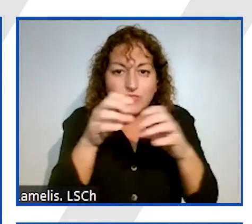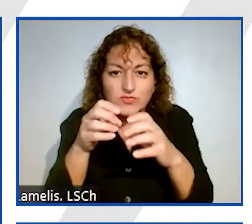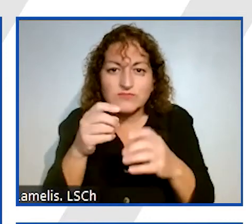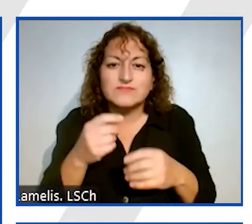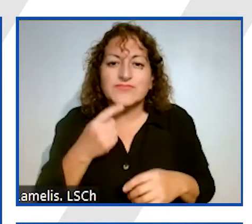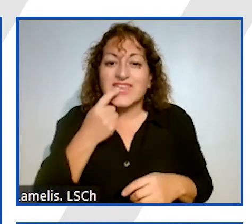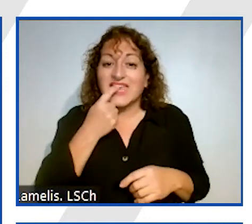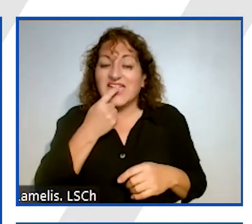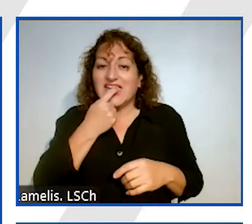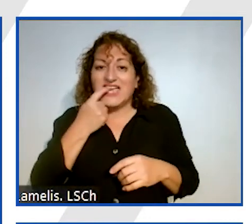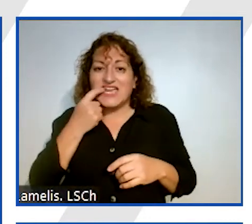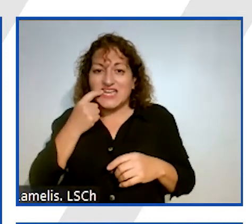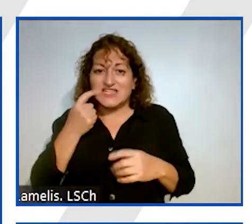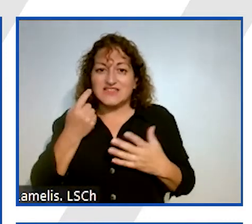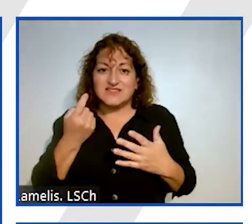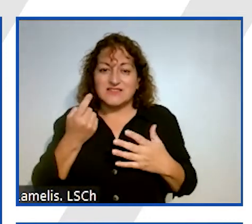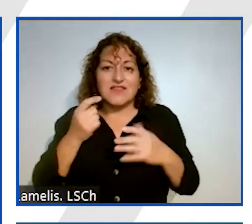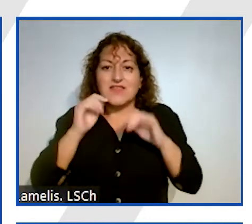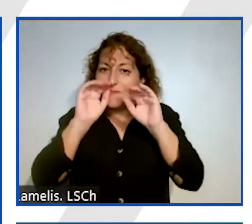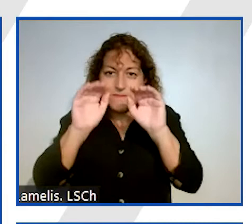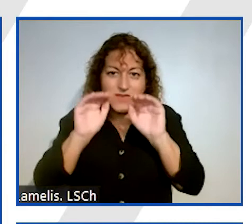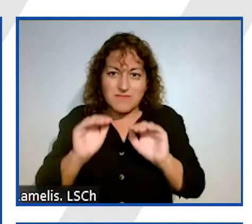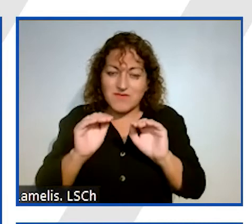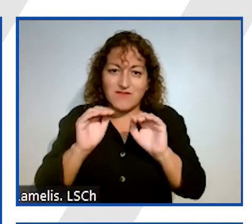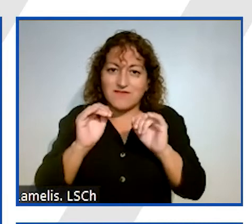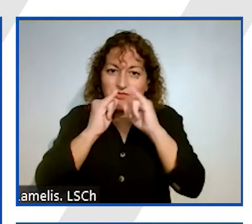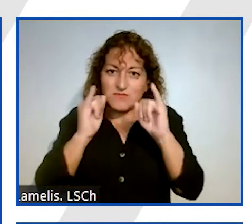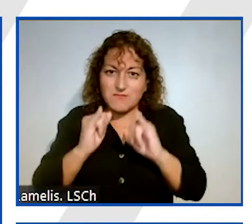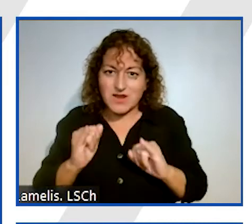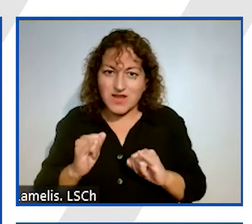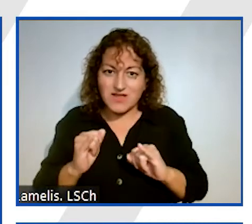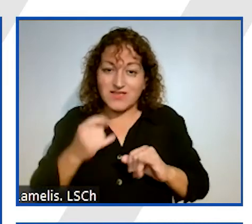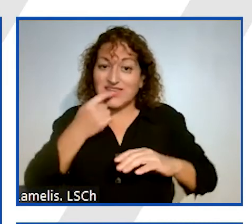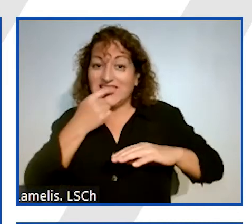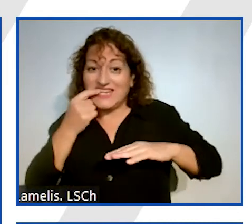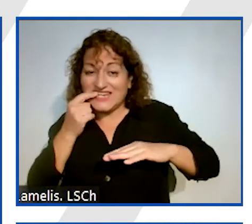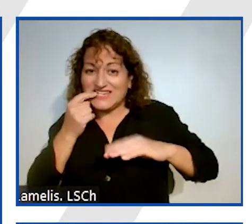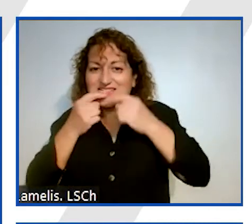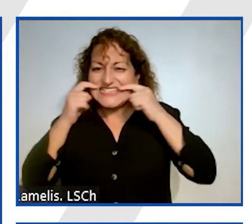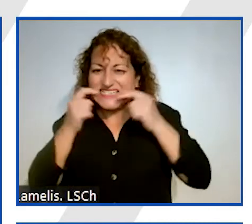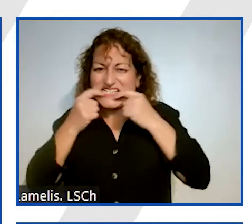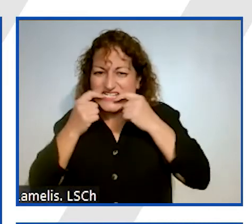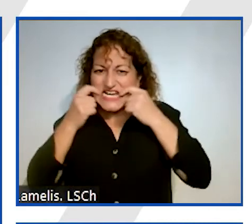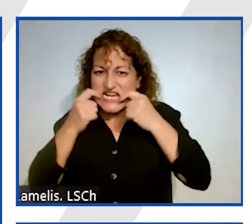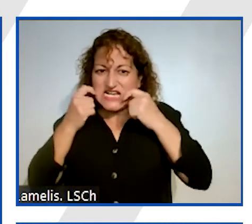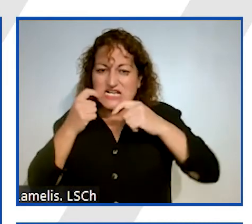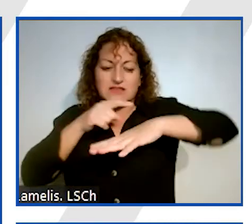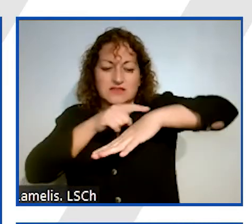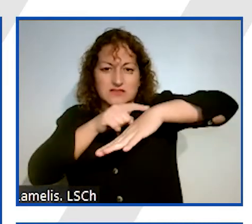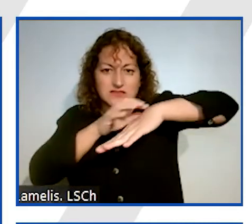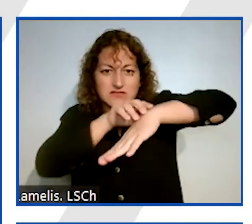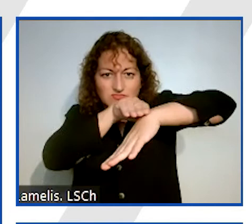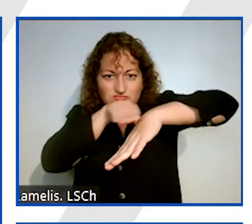en la boca van a tener básicamente esta misma forma de los pequeños dientes de miniatura que tienen en el cuerpo. Y si alguna vez han tocado